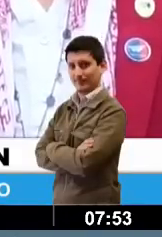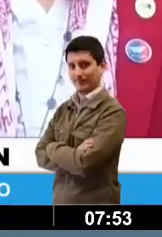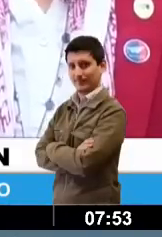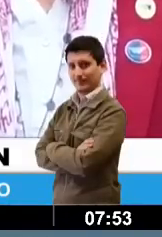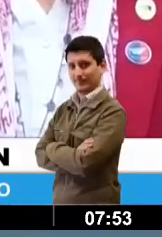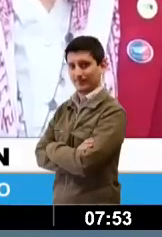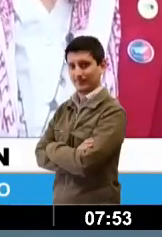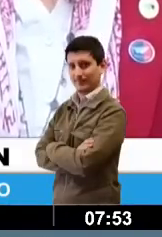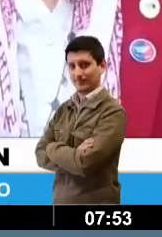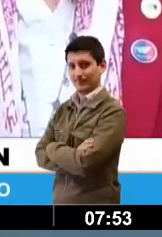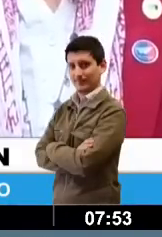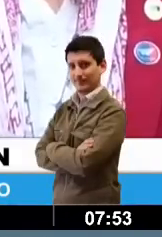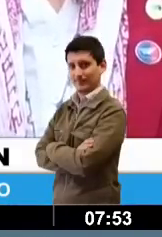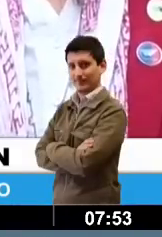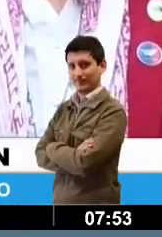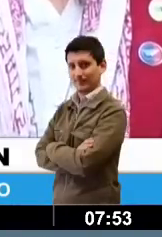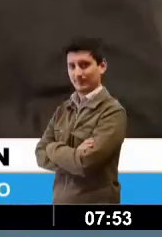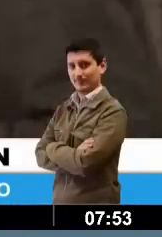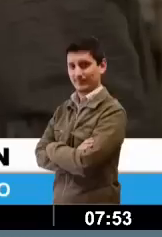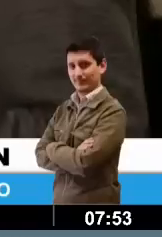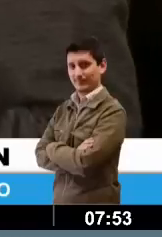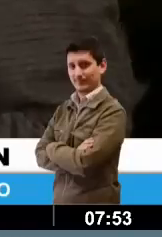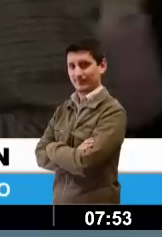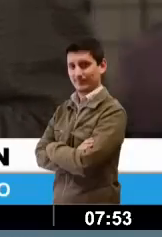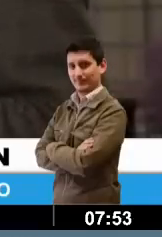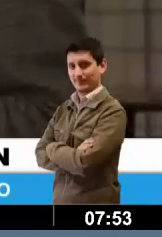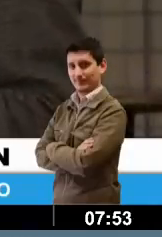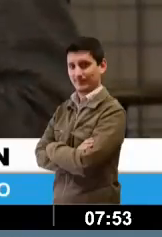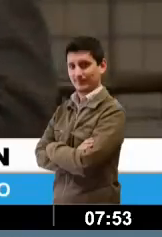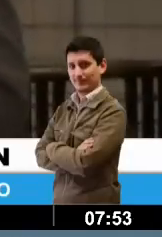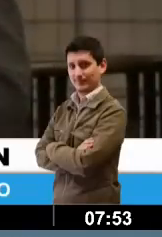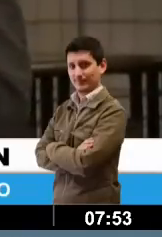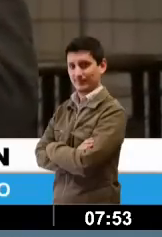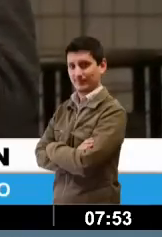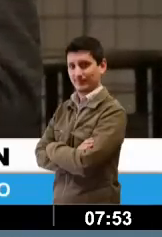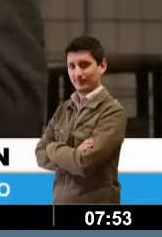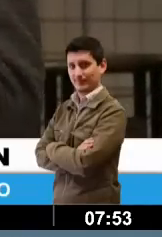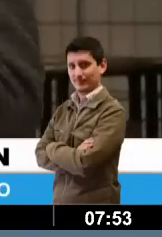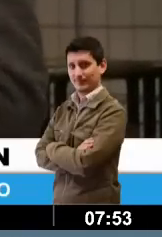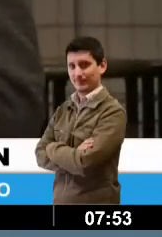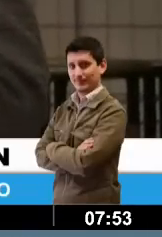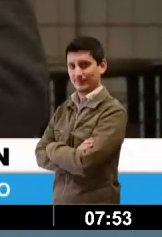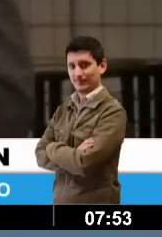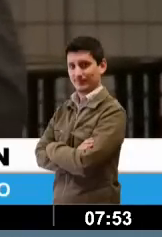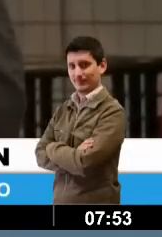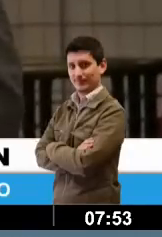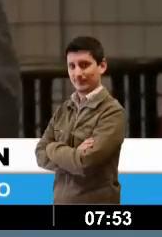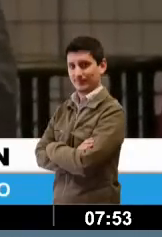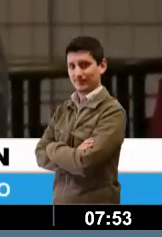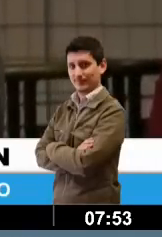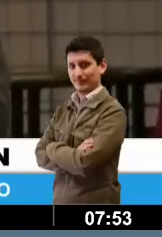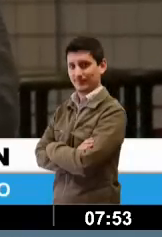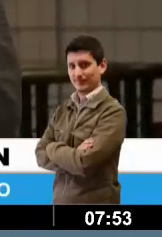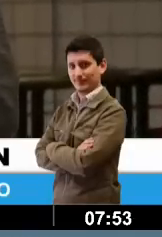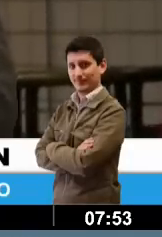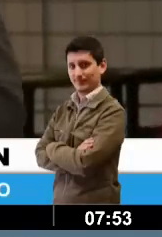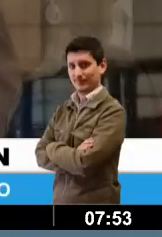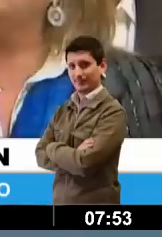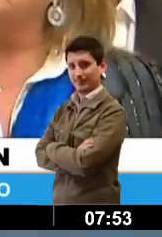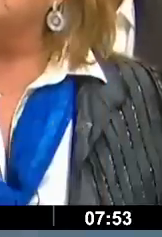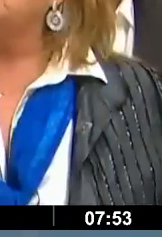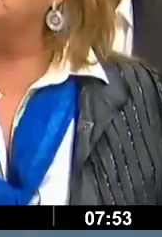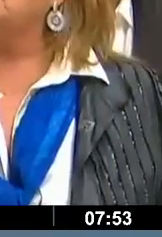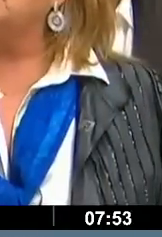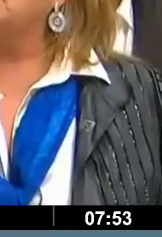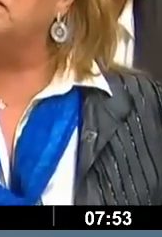Nacional, Diego Chalper, acusa que no hubo supervigilancia de la entrega irregular de 112 mil millones de pesos. El ministro no solamente no